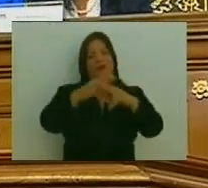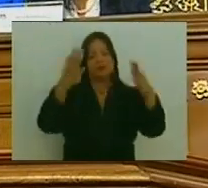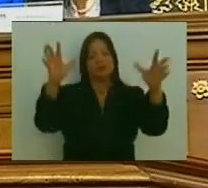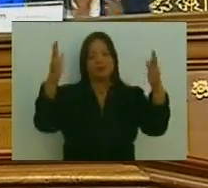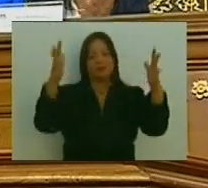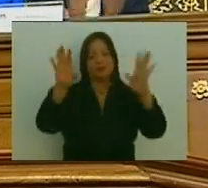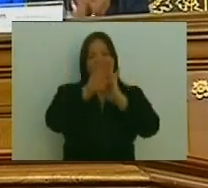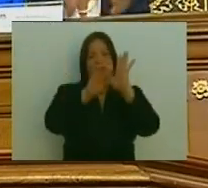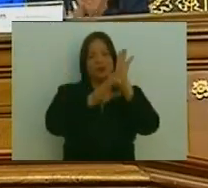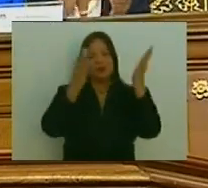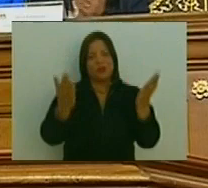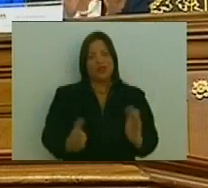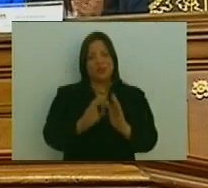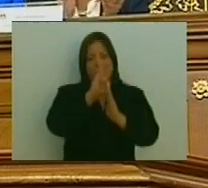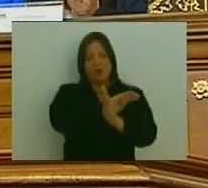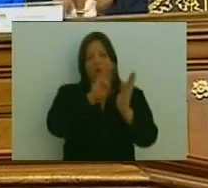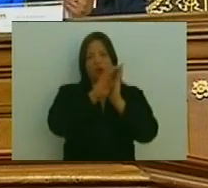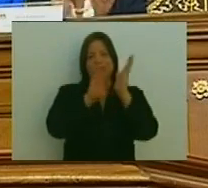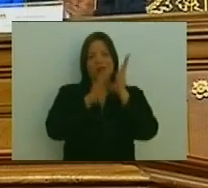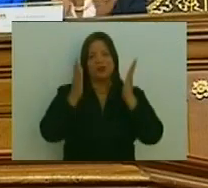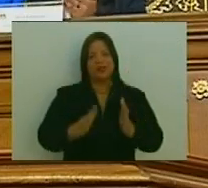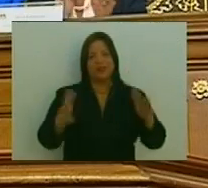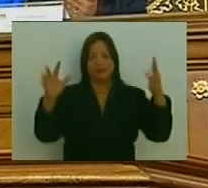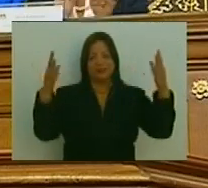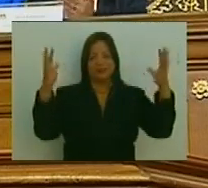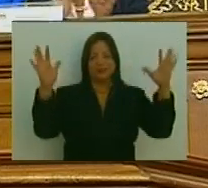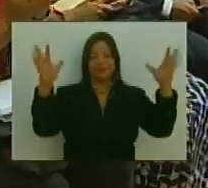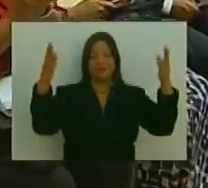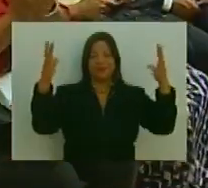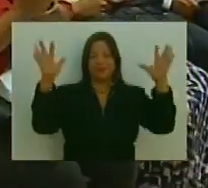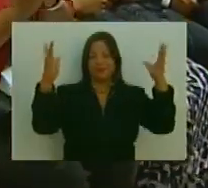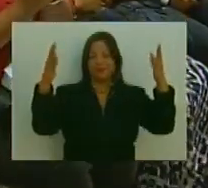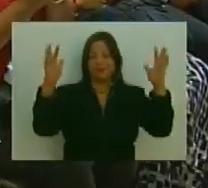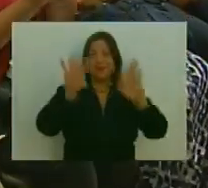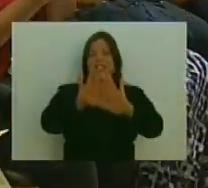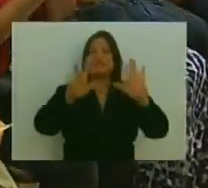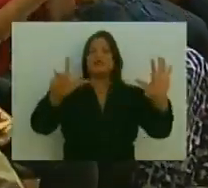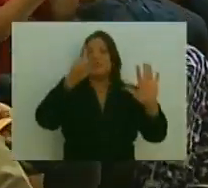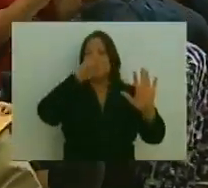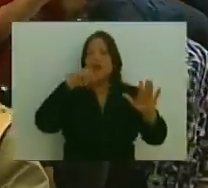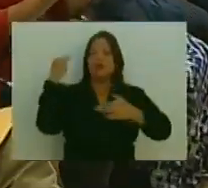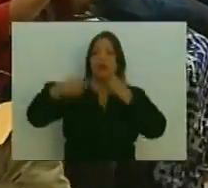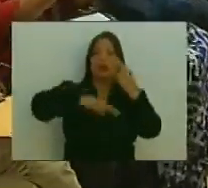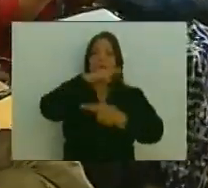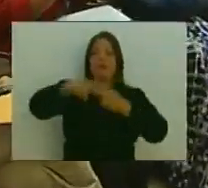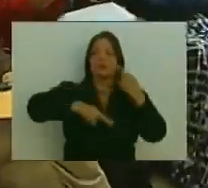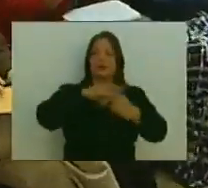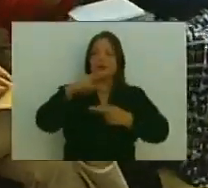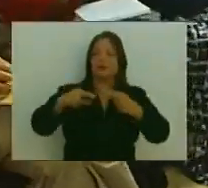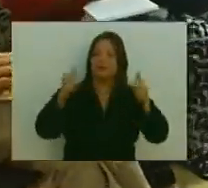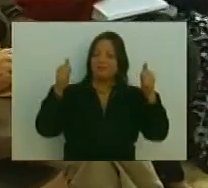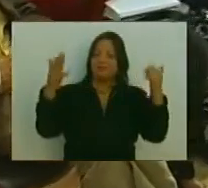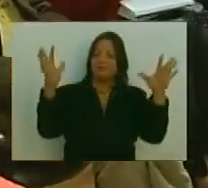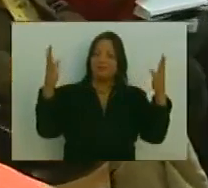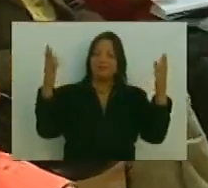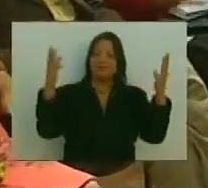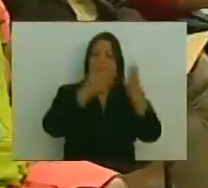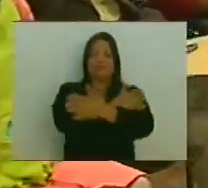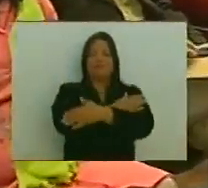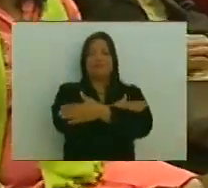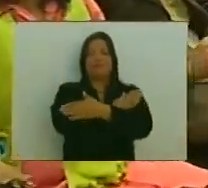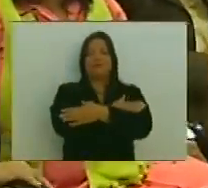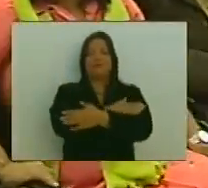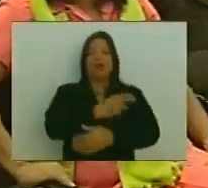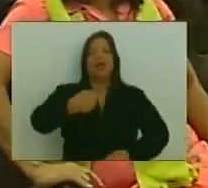a todas estas luchas dadas en 18 años de revolución. En nuestro